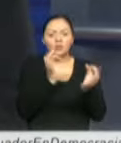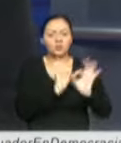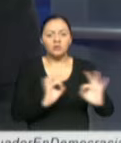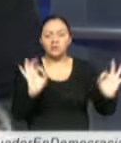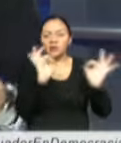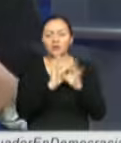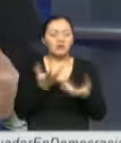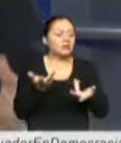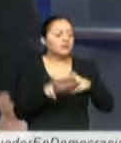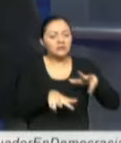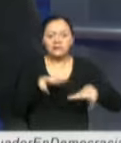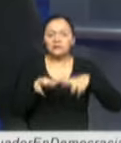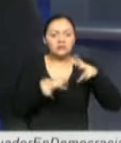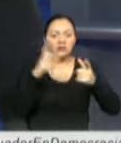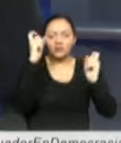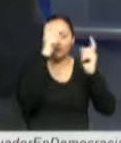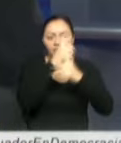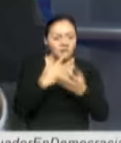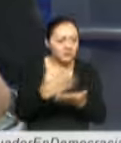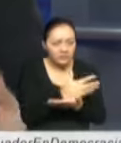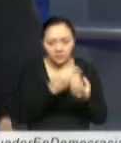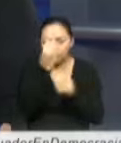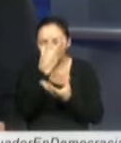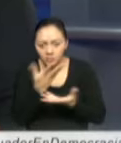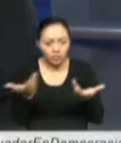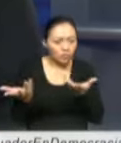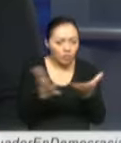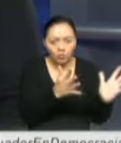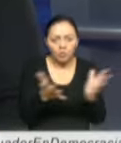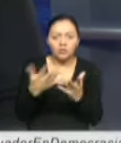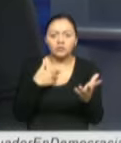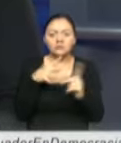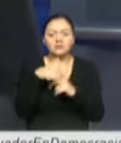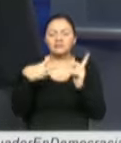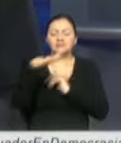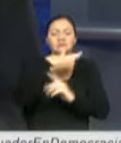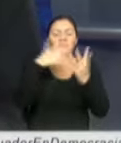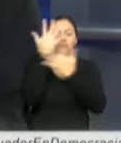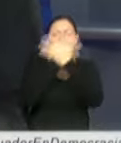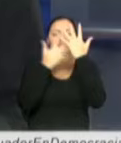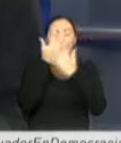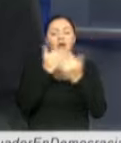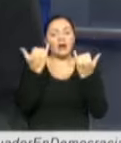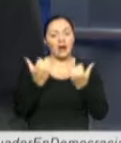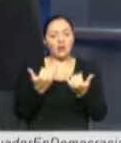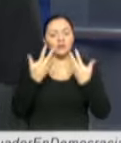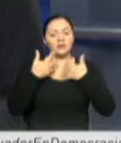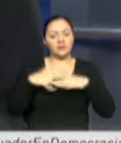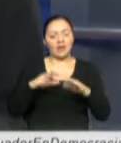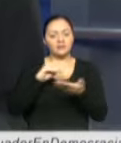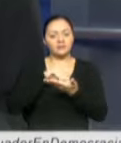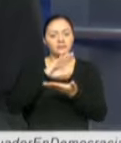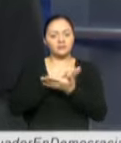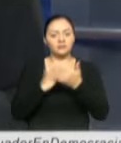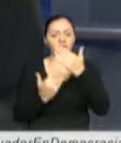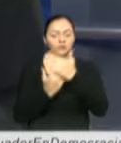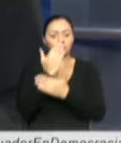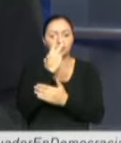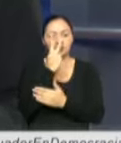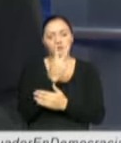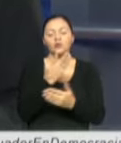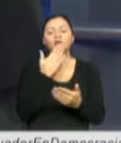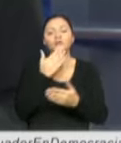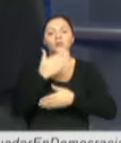momento a recopilar la información, a ver cómo quedaba la situación del país. Ahora se está estableciendo sin duda